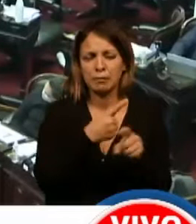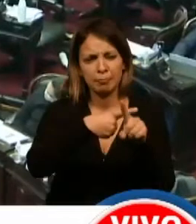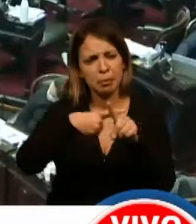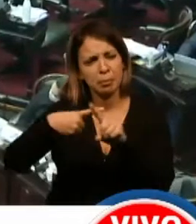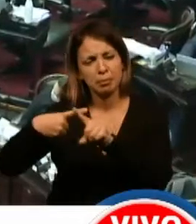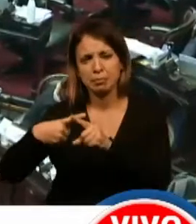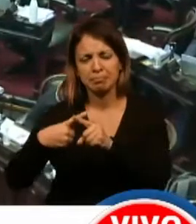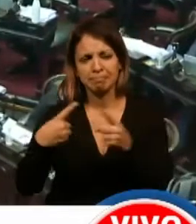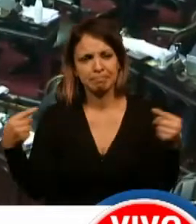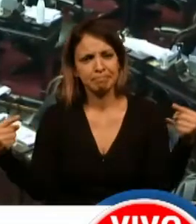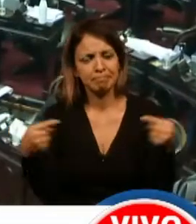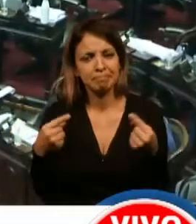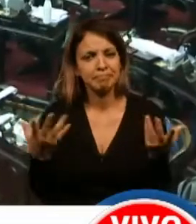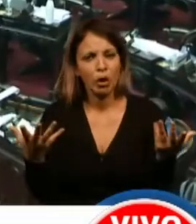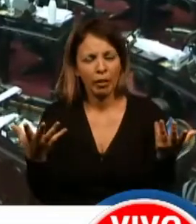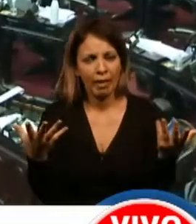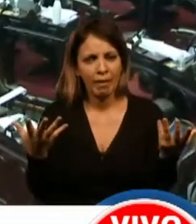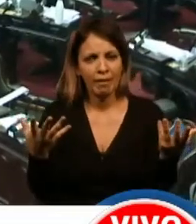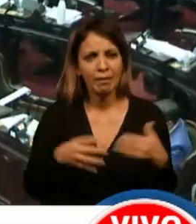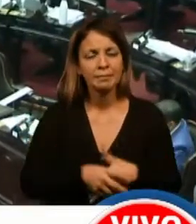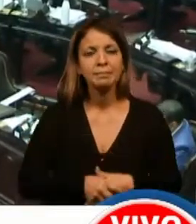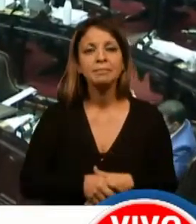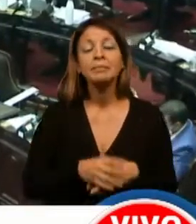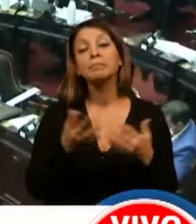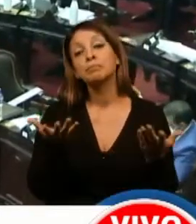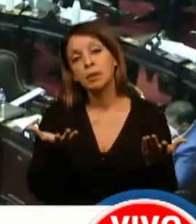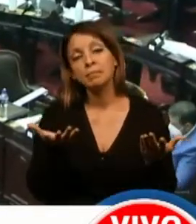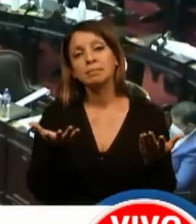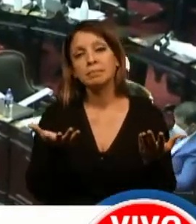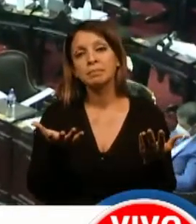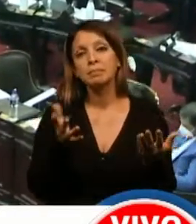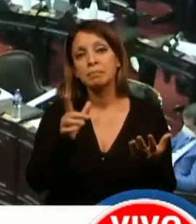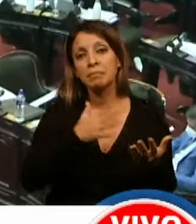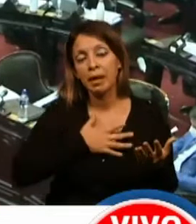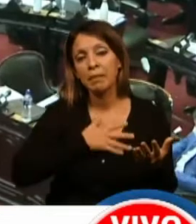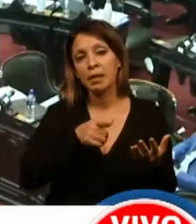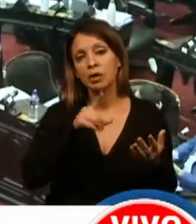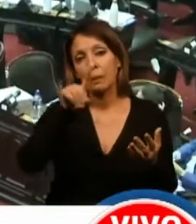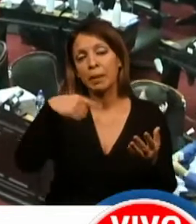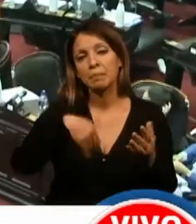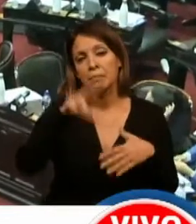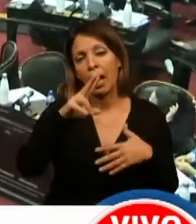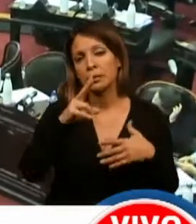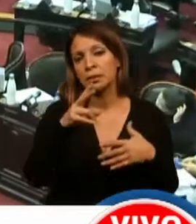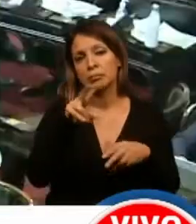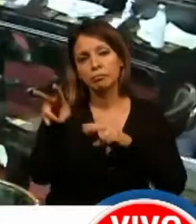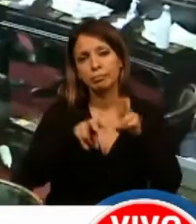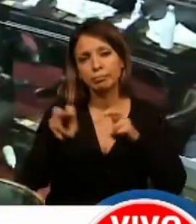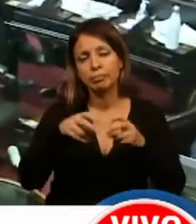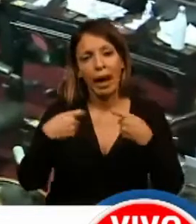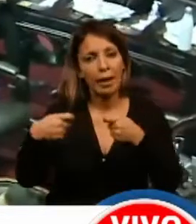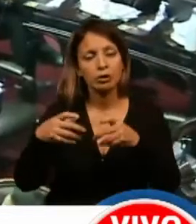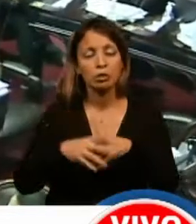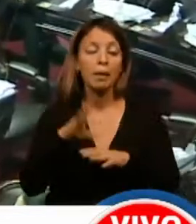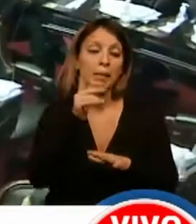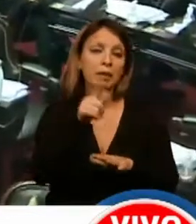la ecuación que se plantea acá, no cierra en ningún aspecto. Así que esto es más costo fiscal. Por lo tanto, es un tema muy a tener